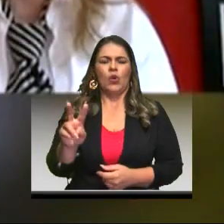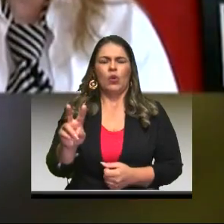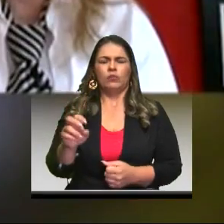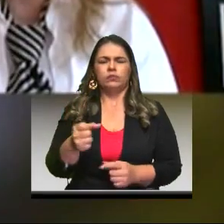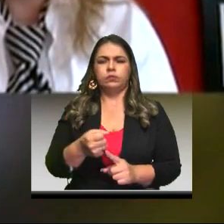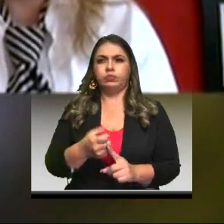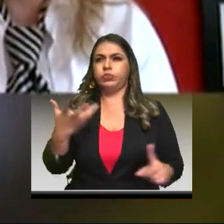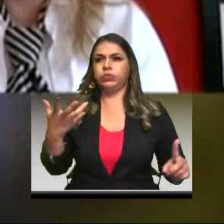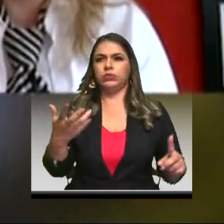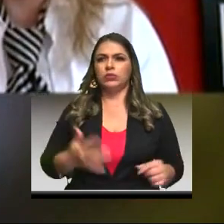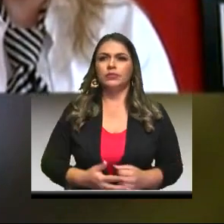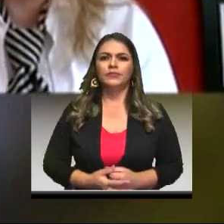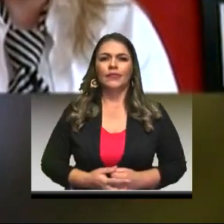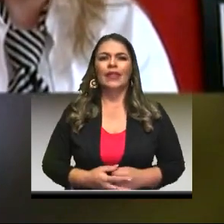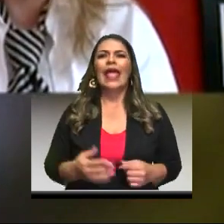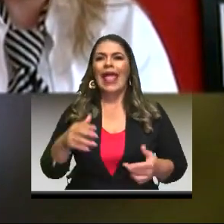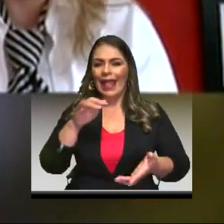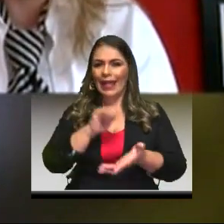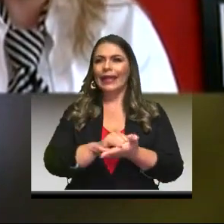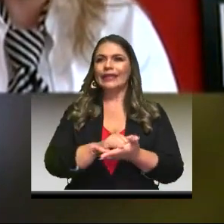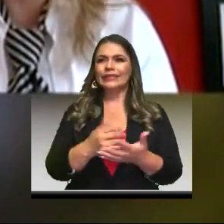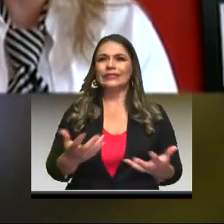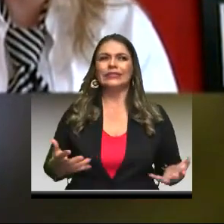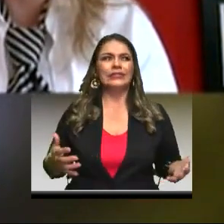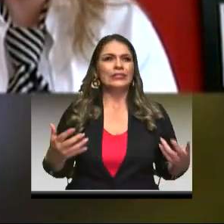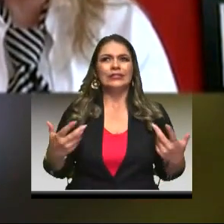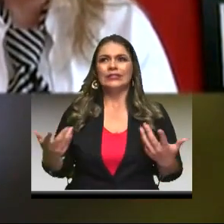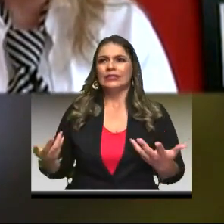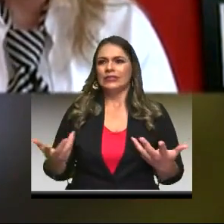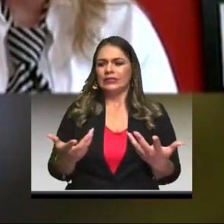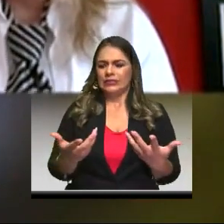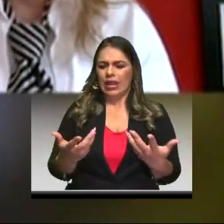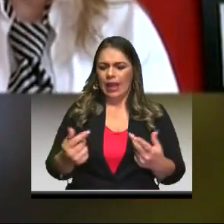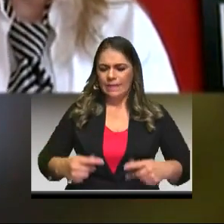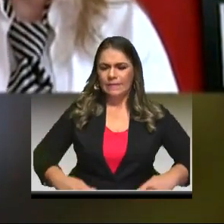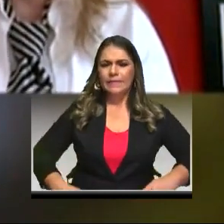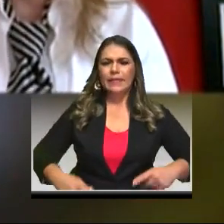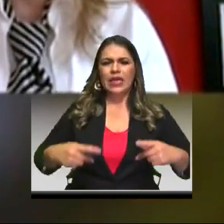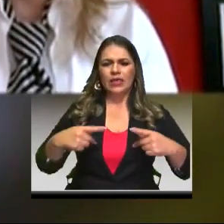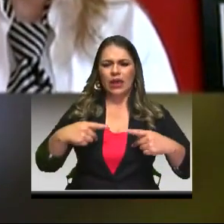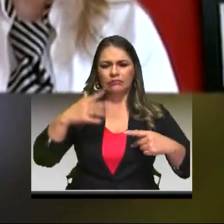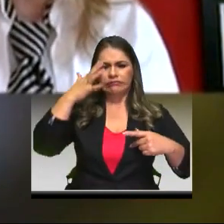que ese fue uno de los eventos más importantes que marcó